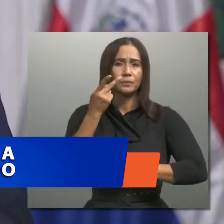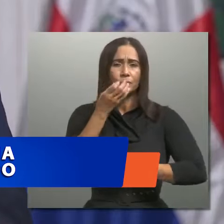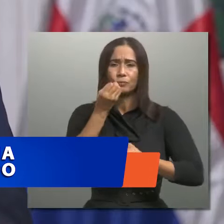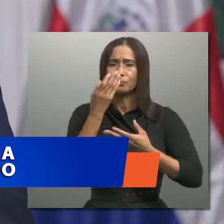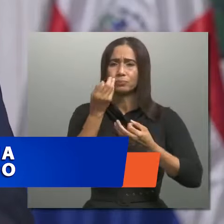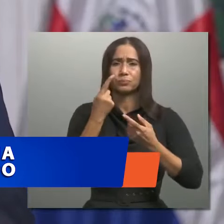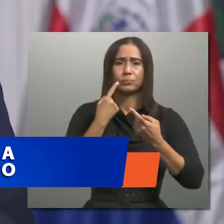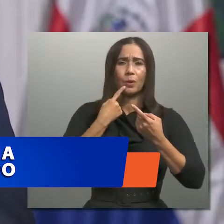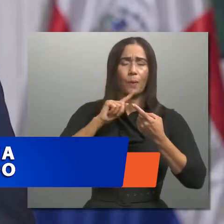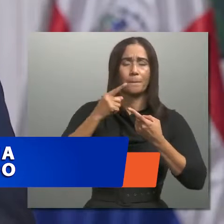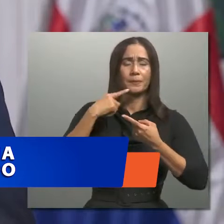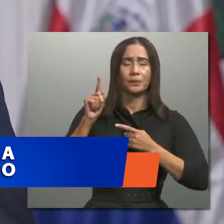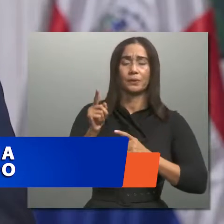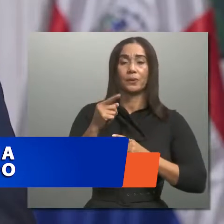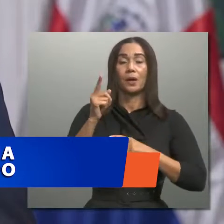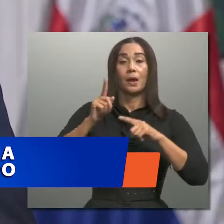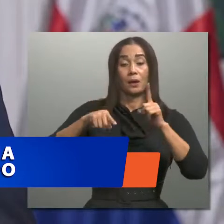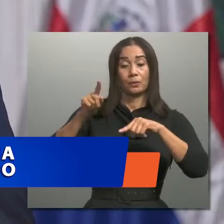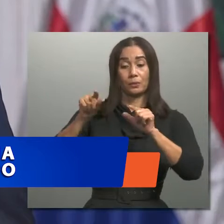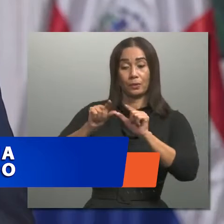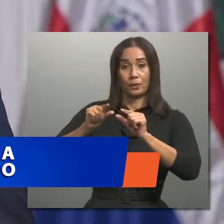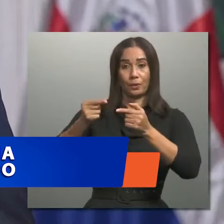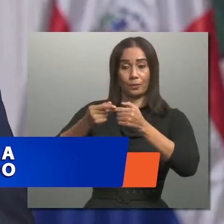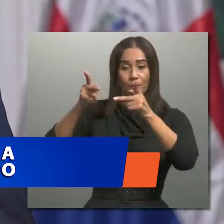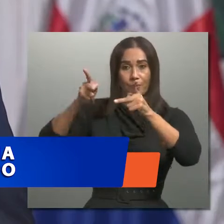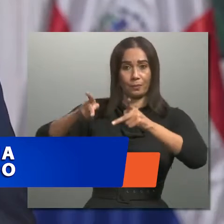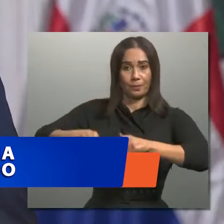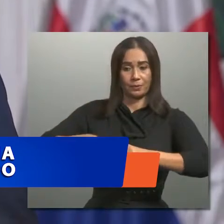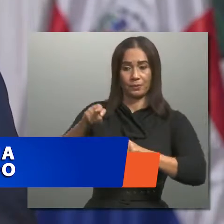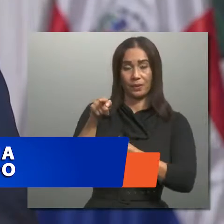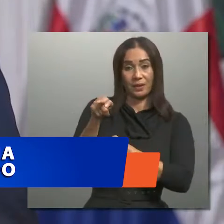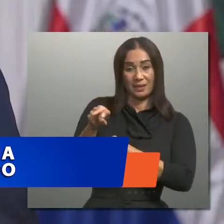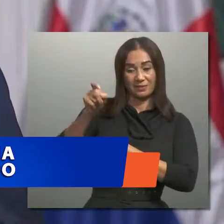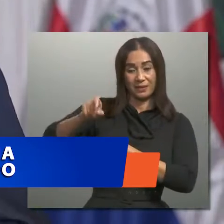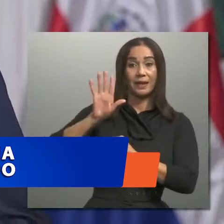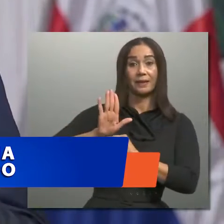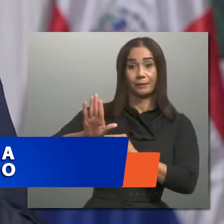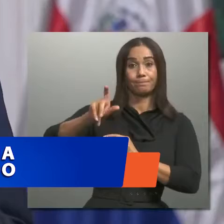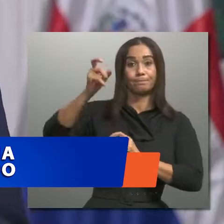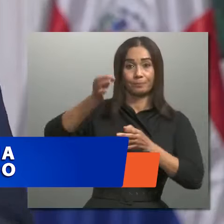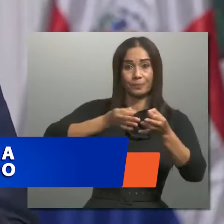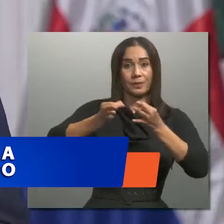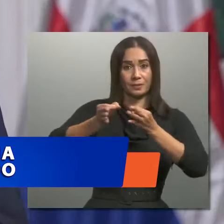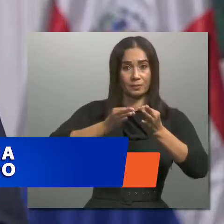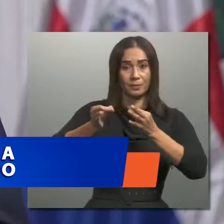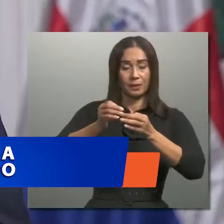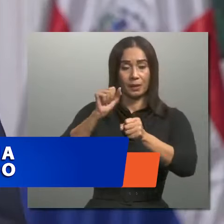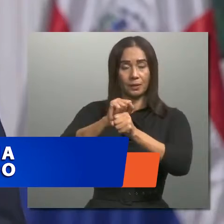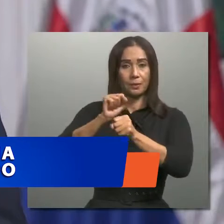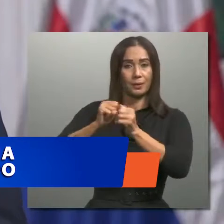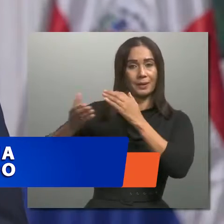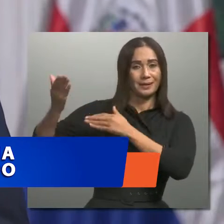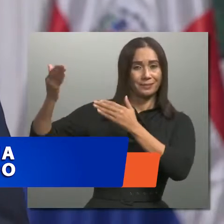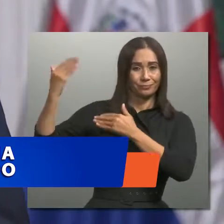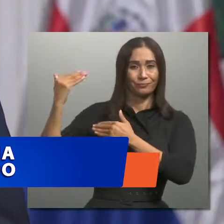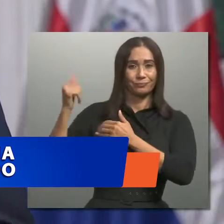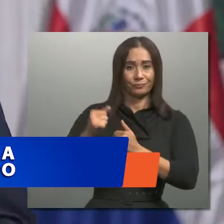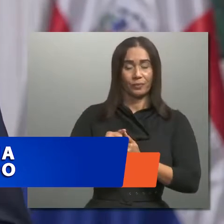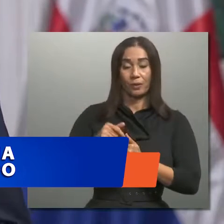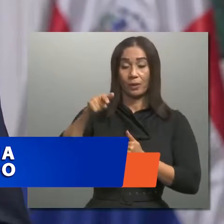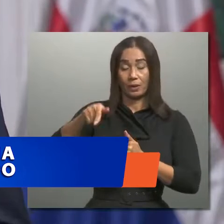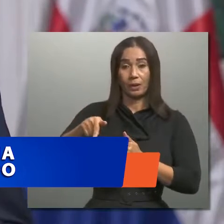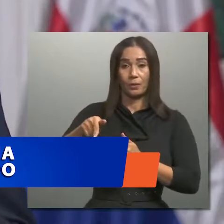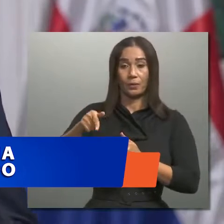cosas, algunas de ellas provenientes de personas que deberían dar muchas explicaciones sobre su papel en ese proyecto y que